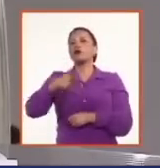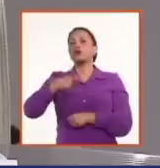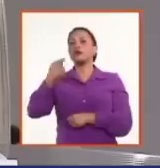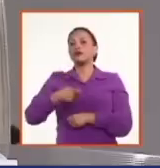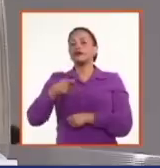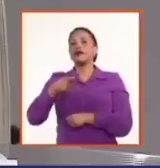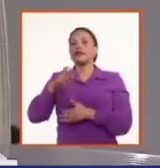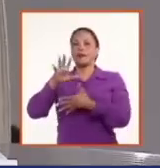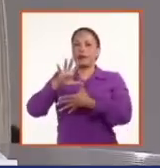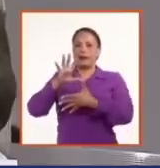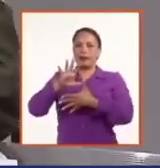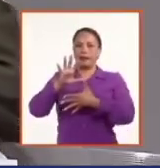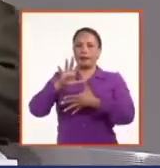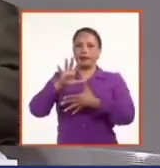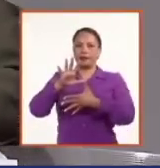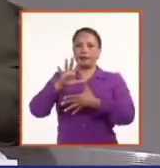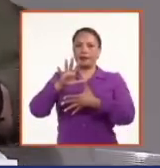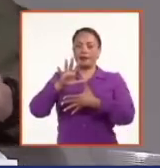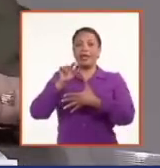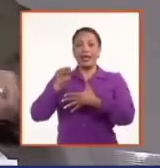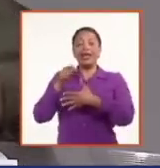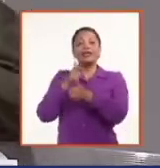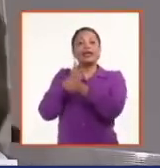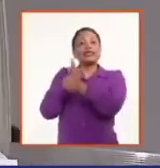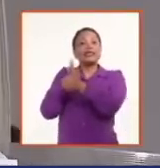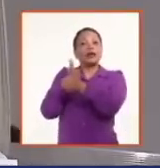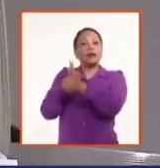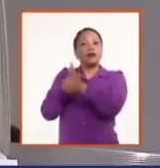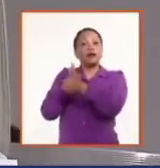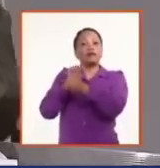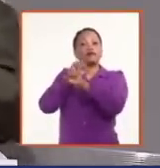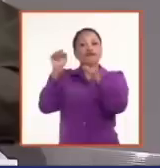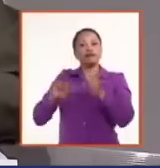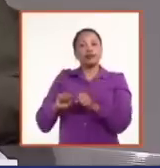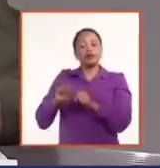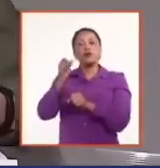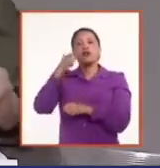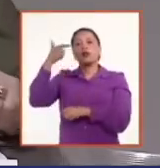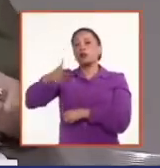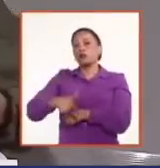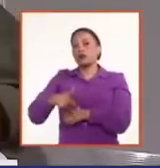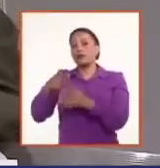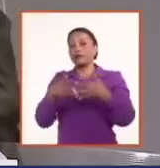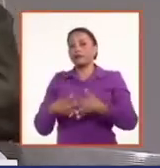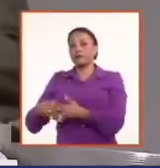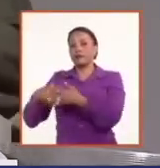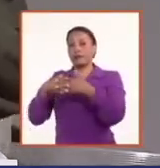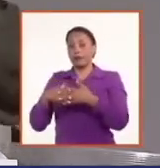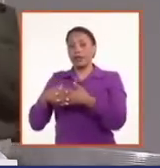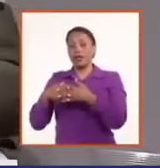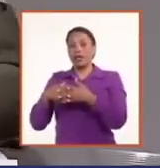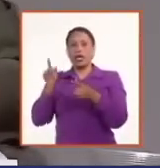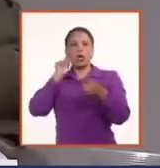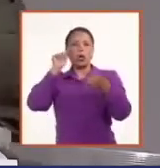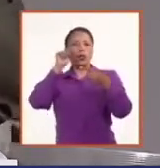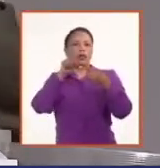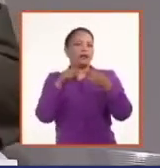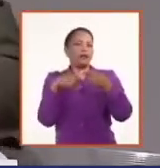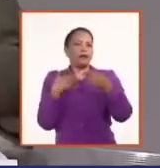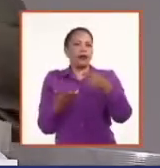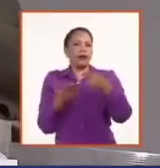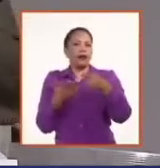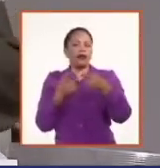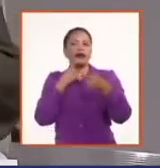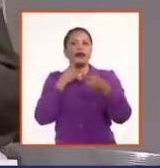Latina. Pero ese asesoramiento al sistema de justicia de América Latina no tiene otro fin que formar a